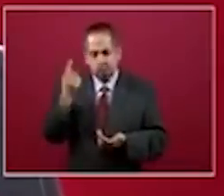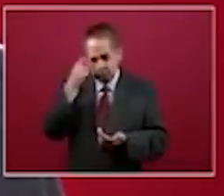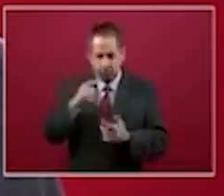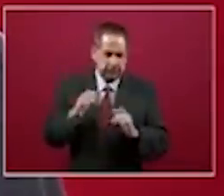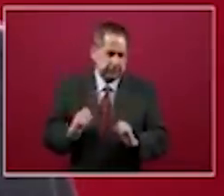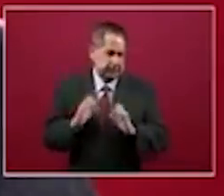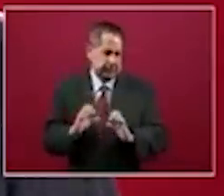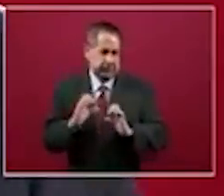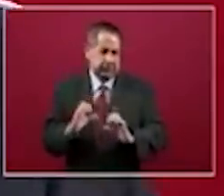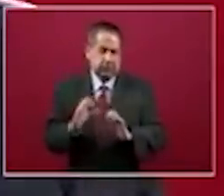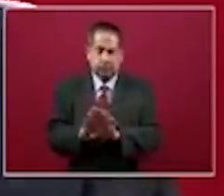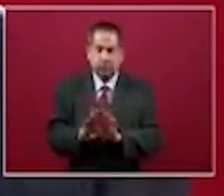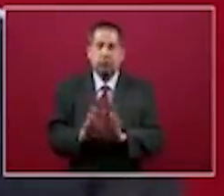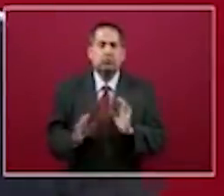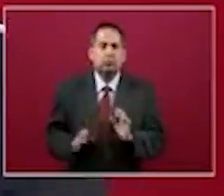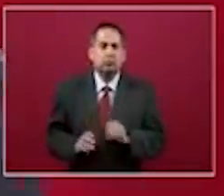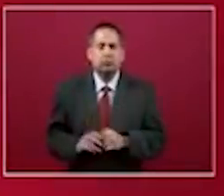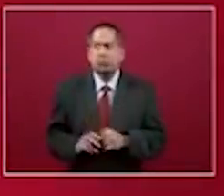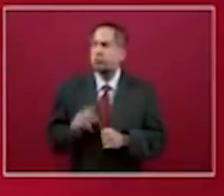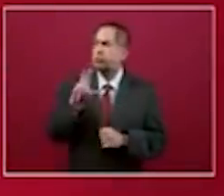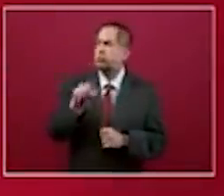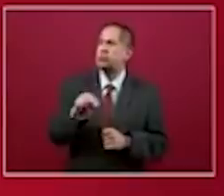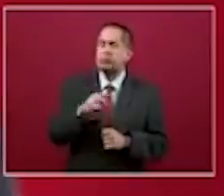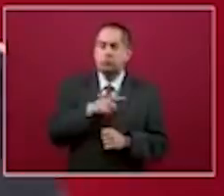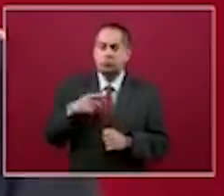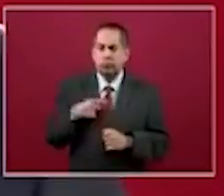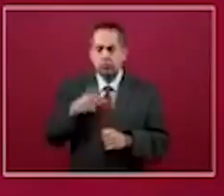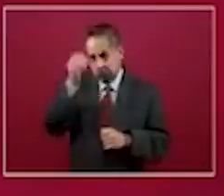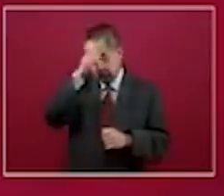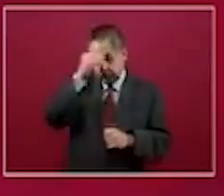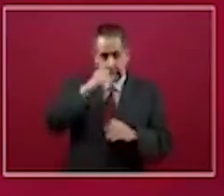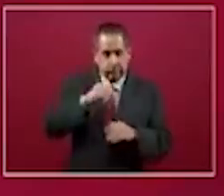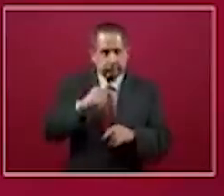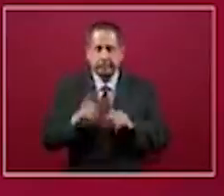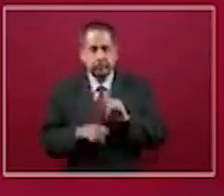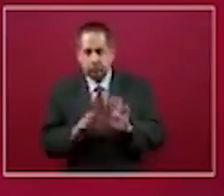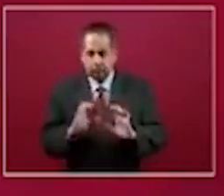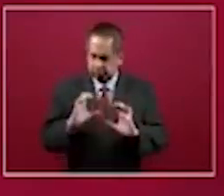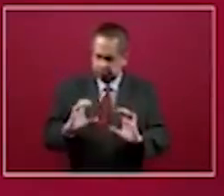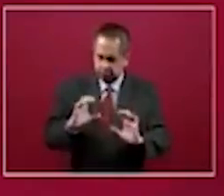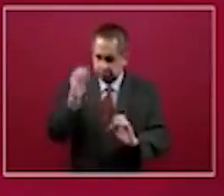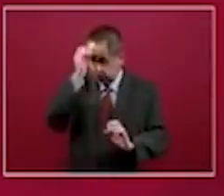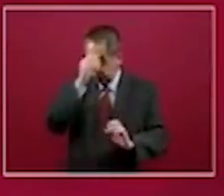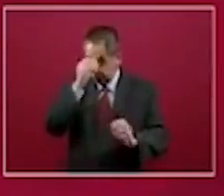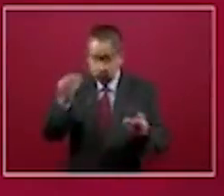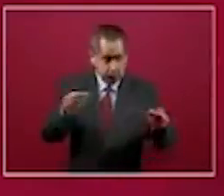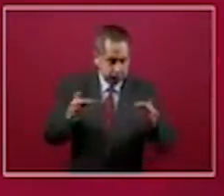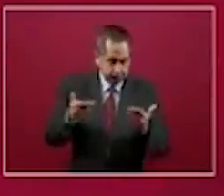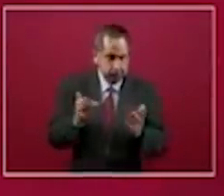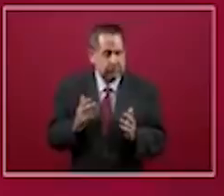ser cuidadosos, no omitir opiniones que generen